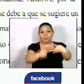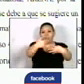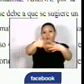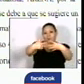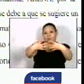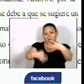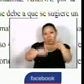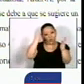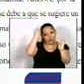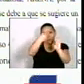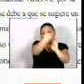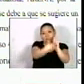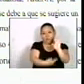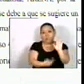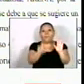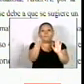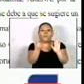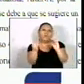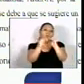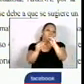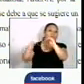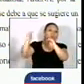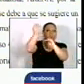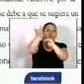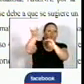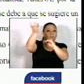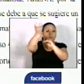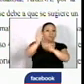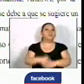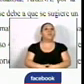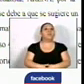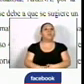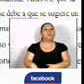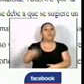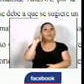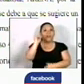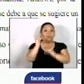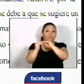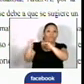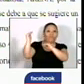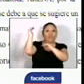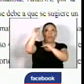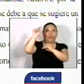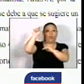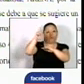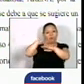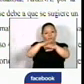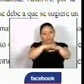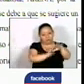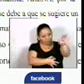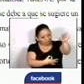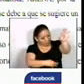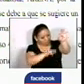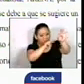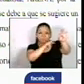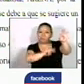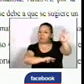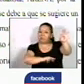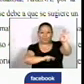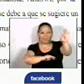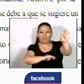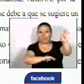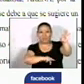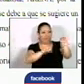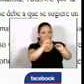argumentan los magistrados en la resolución además el tribunal constitucional advirtió que la demanda es defectuosa